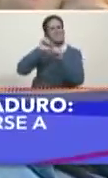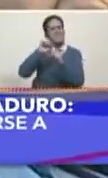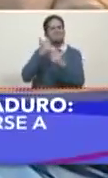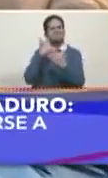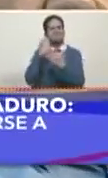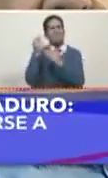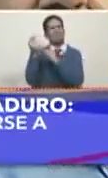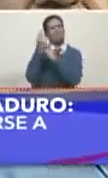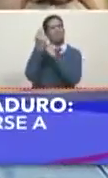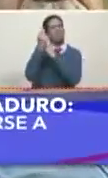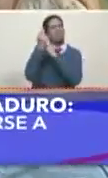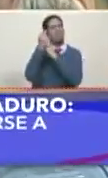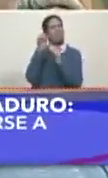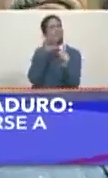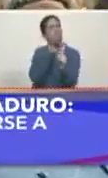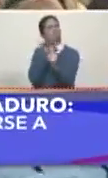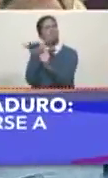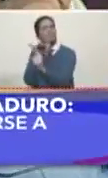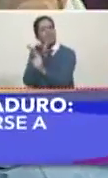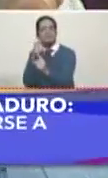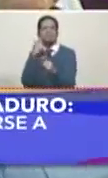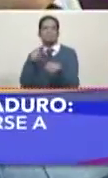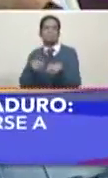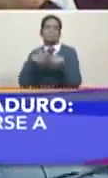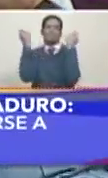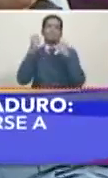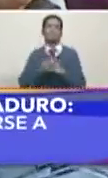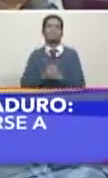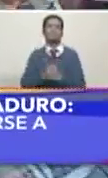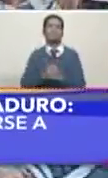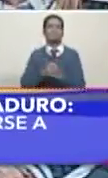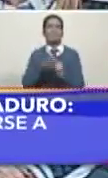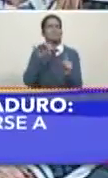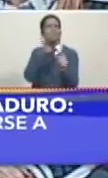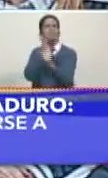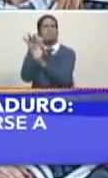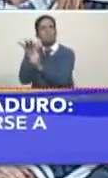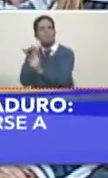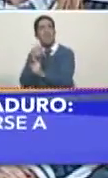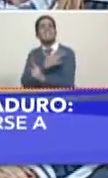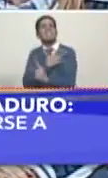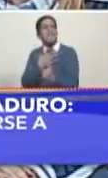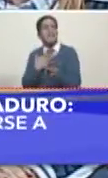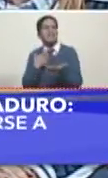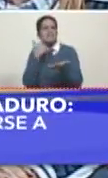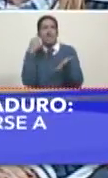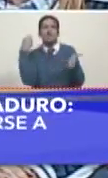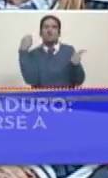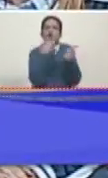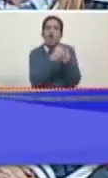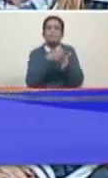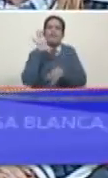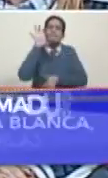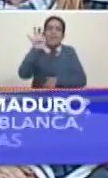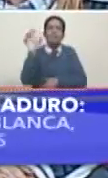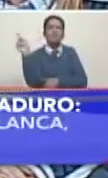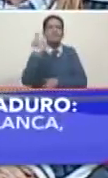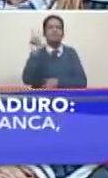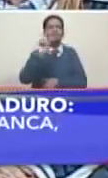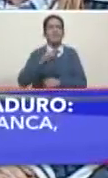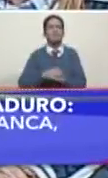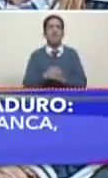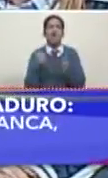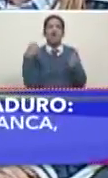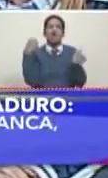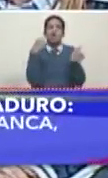burda que pretende o ha pretendido imponer un golpe de Estado en Venezuela. El golpe de Estado fracasó